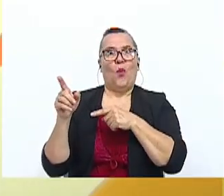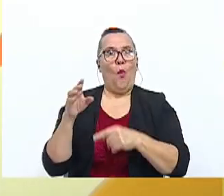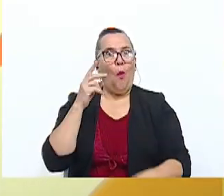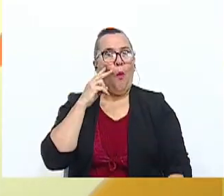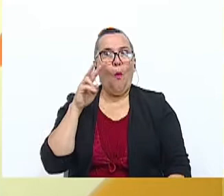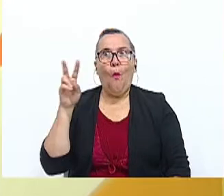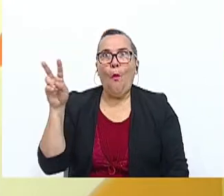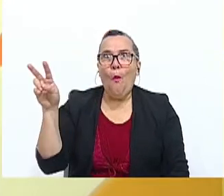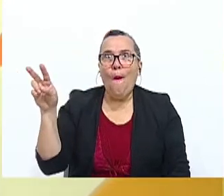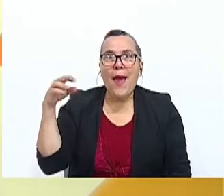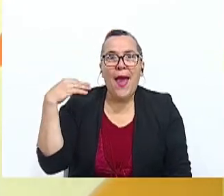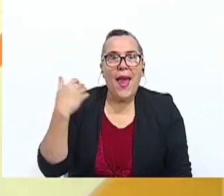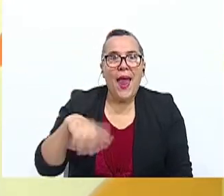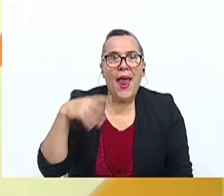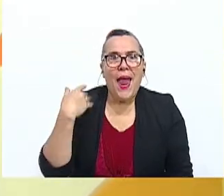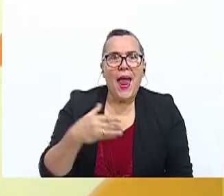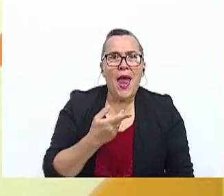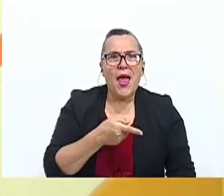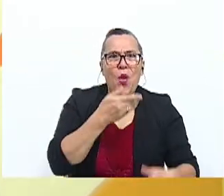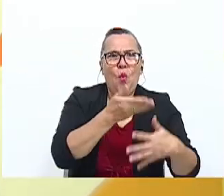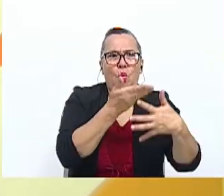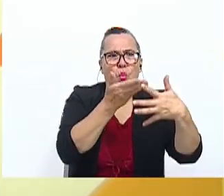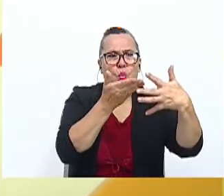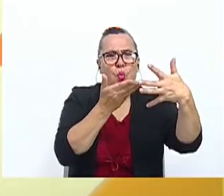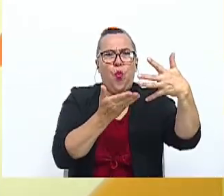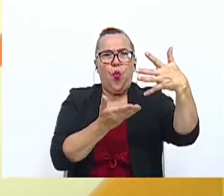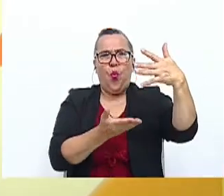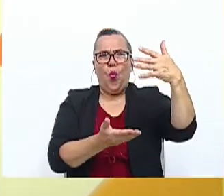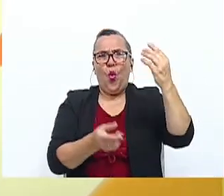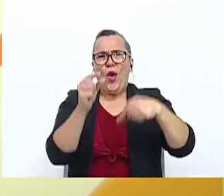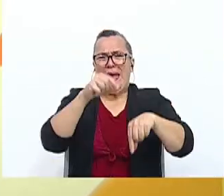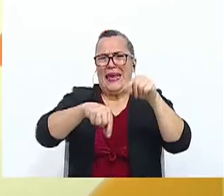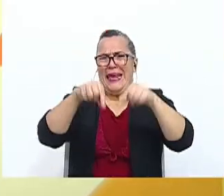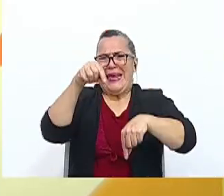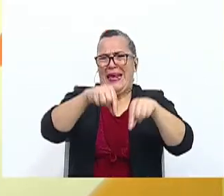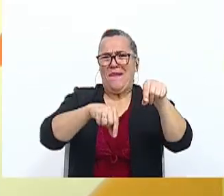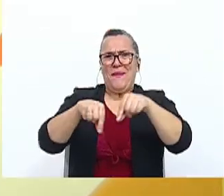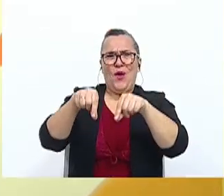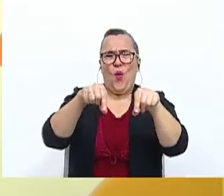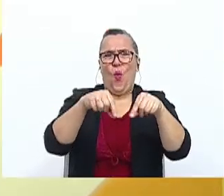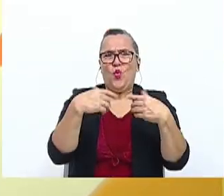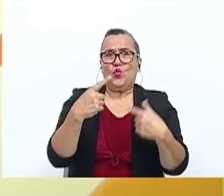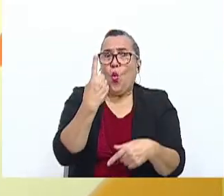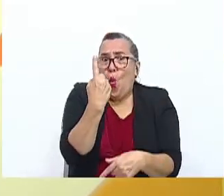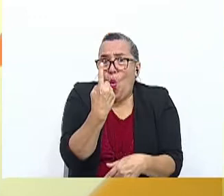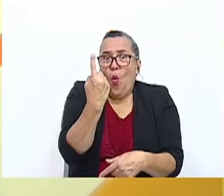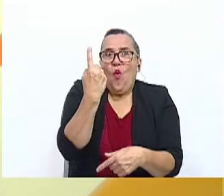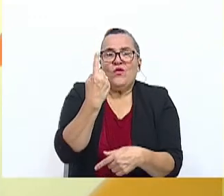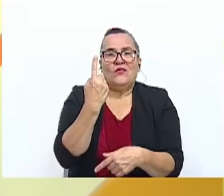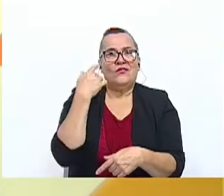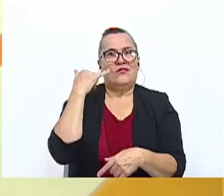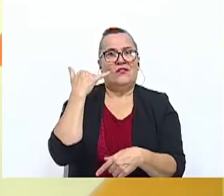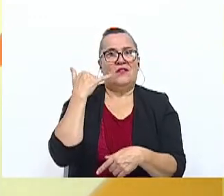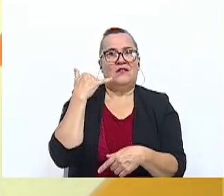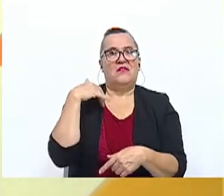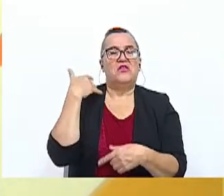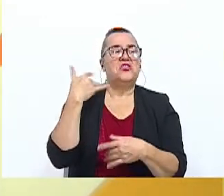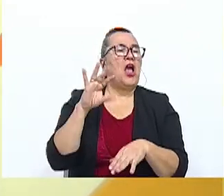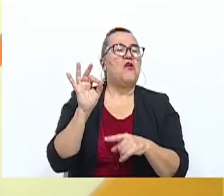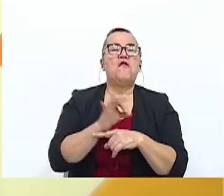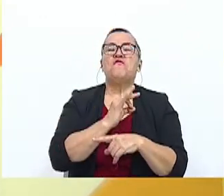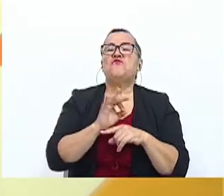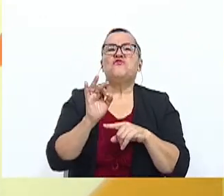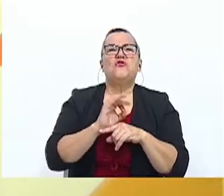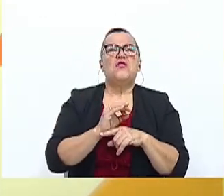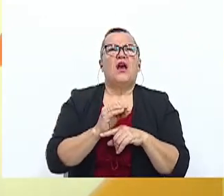¿Vieron la cantidad de elementos químicos en un celular? Muchas veces ni siquiera sabemos después de que ya dejó de funcionar el